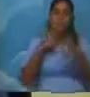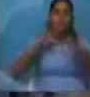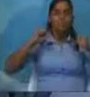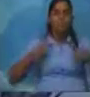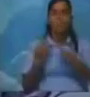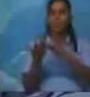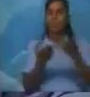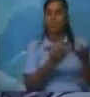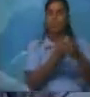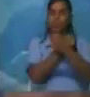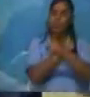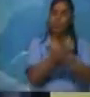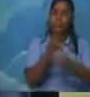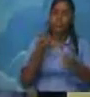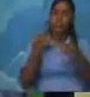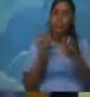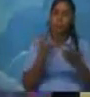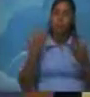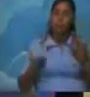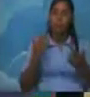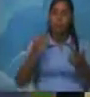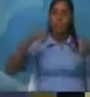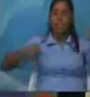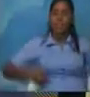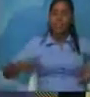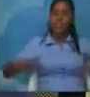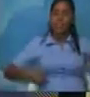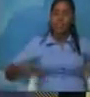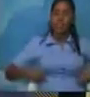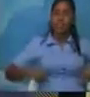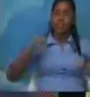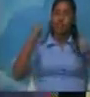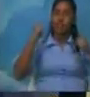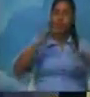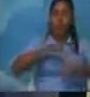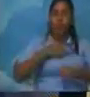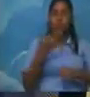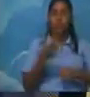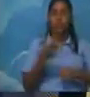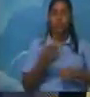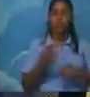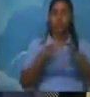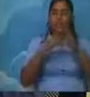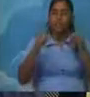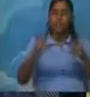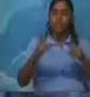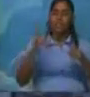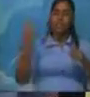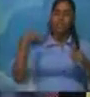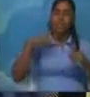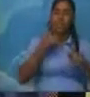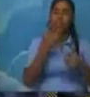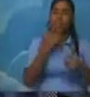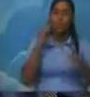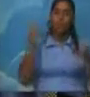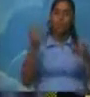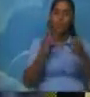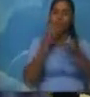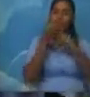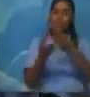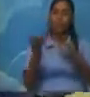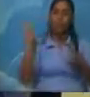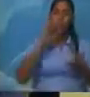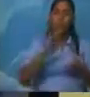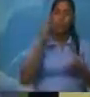varón que soporta la tentación que son los Héroes de la fe cuando usted aparece en la Biblia todos tenían algo que contar Y que cuando nos viene una